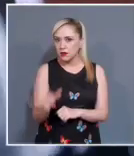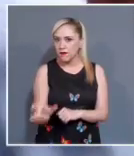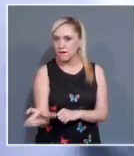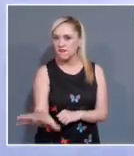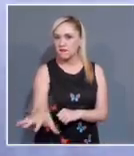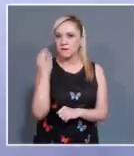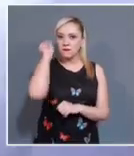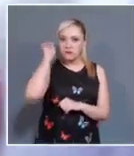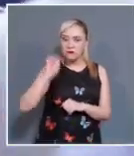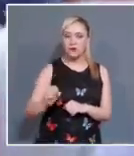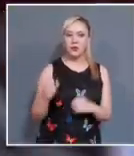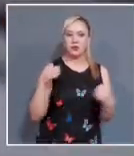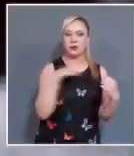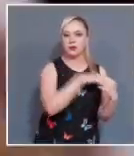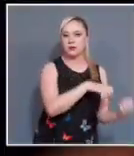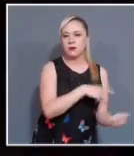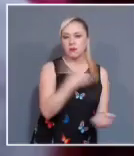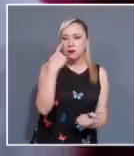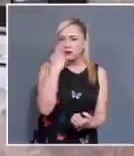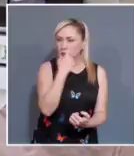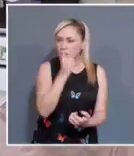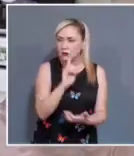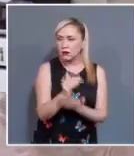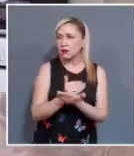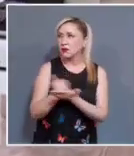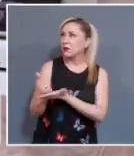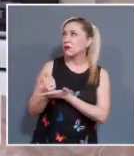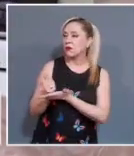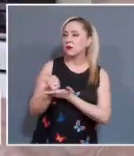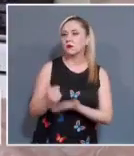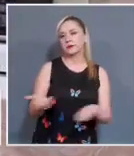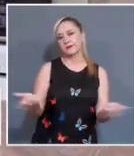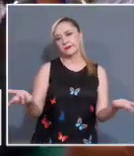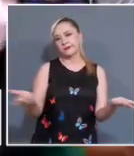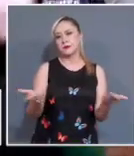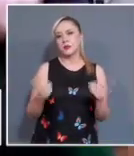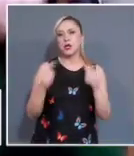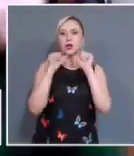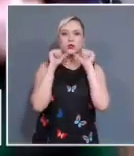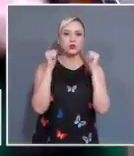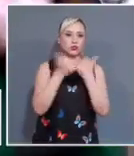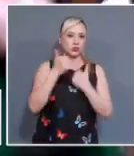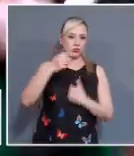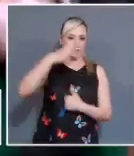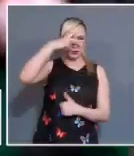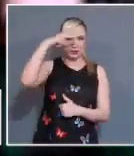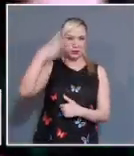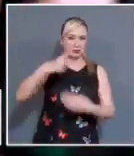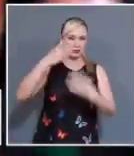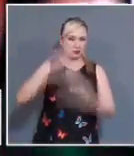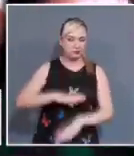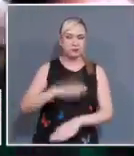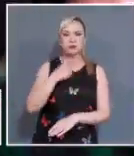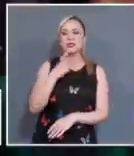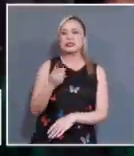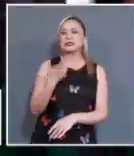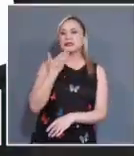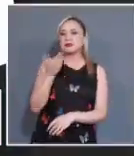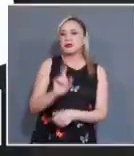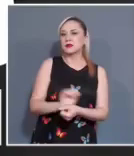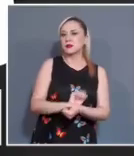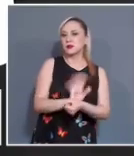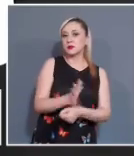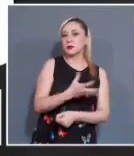baja. Rafael Valencia, representante de la Asociación de Bancos de México, indicó que debido a la pandemia, los usuarios se volvieron